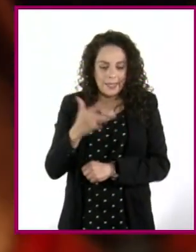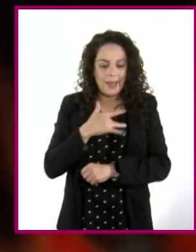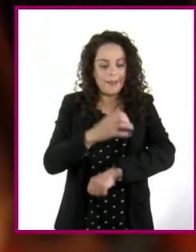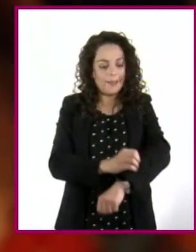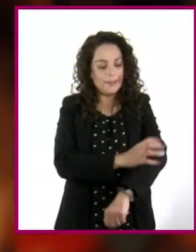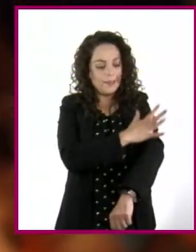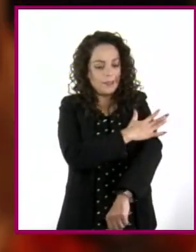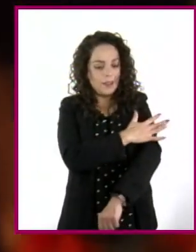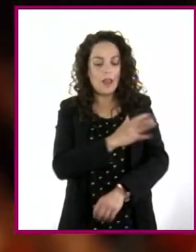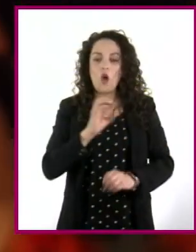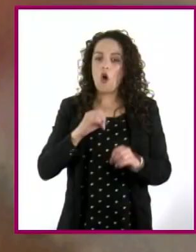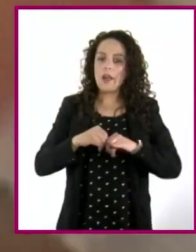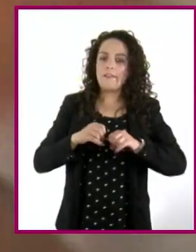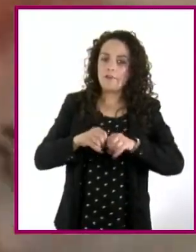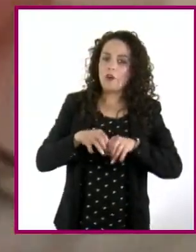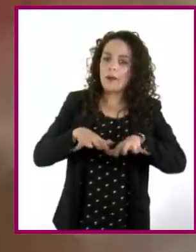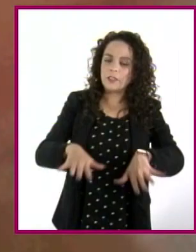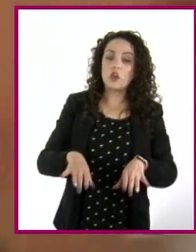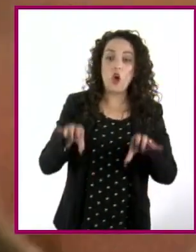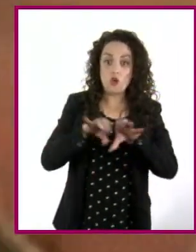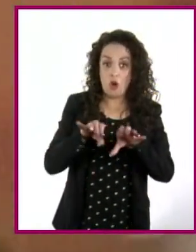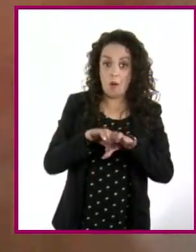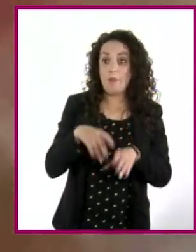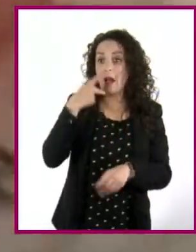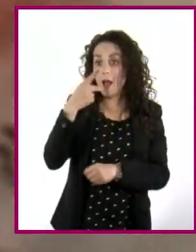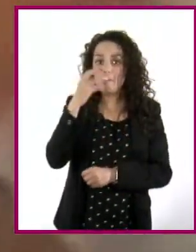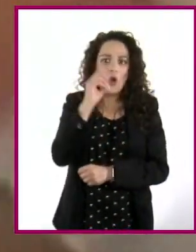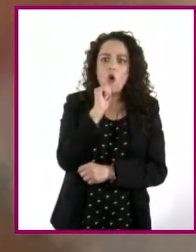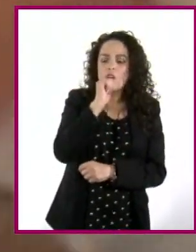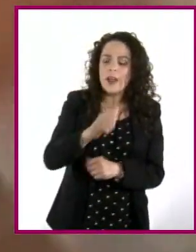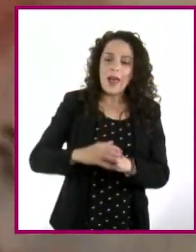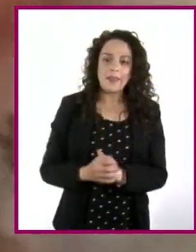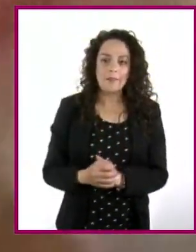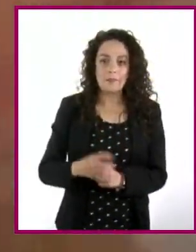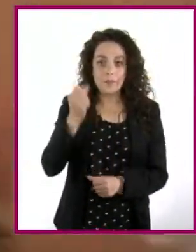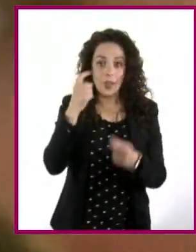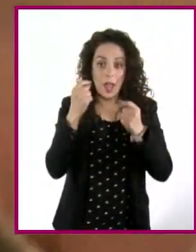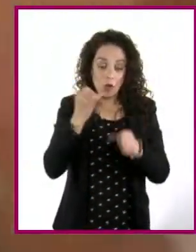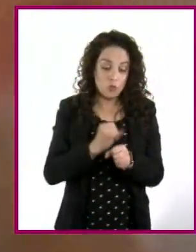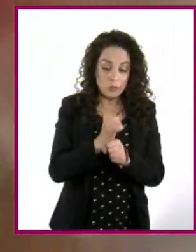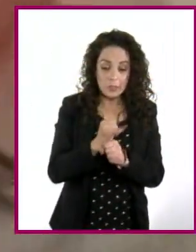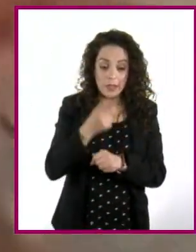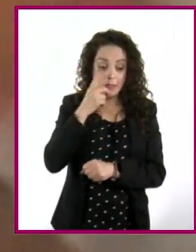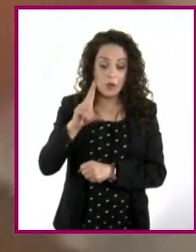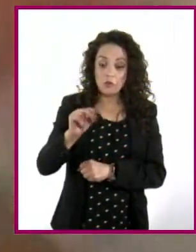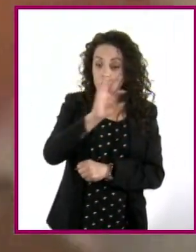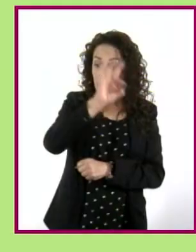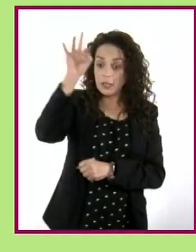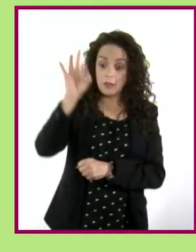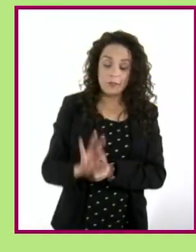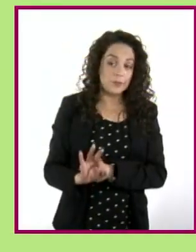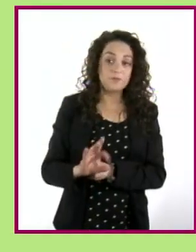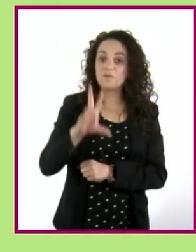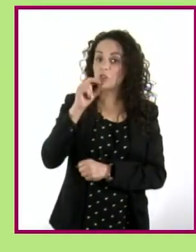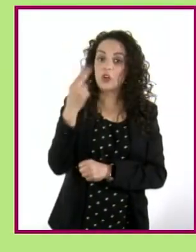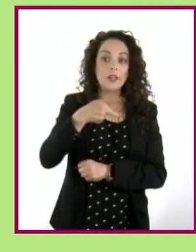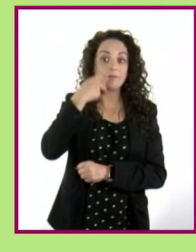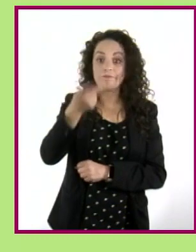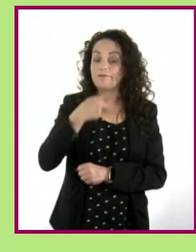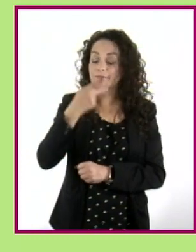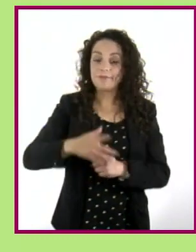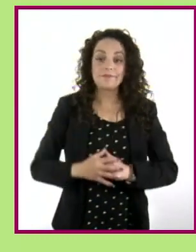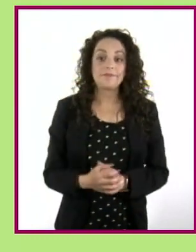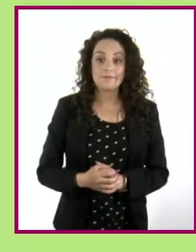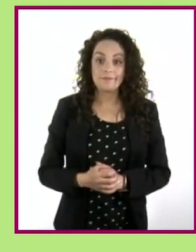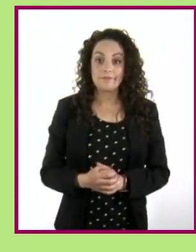mensajes verbales y no verbales. Algunos estudios indican que el 80% de la comunicación es no verbal. Y aunque pueda